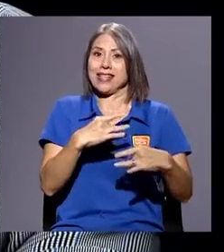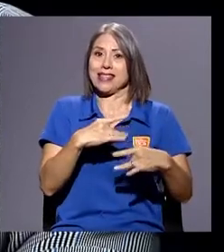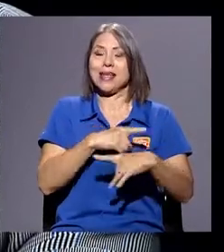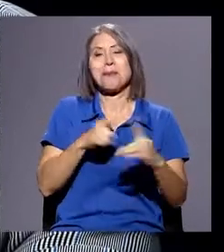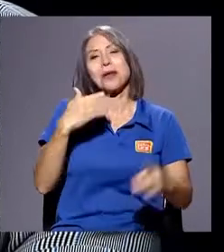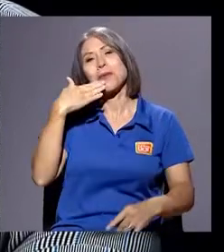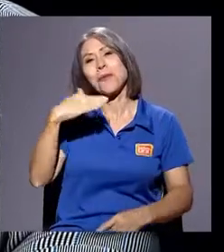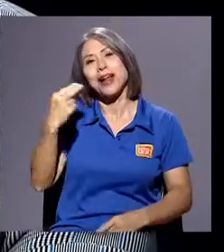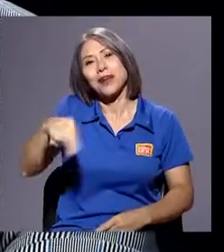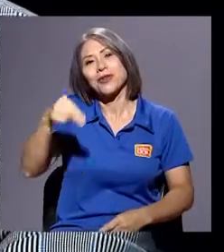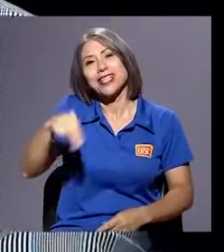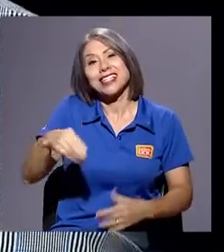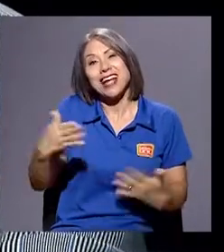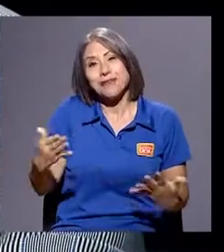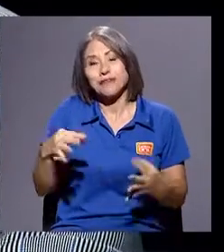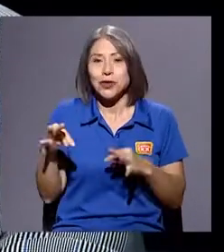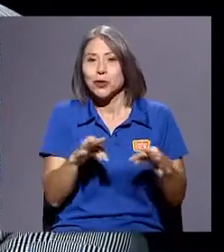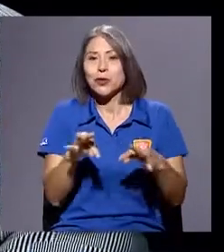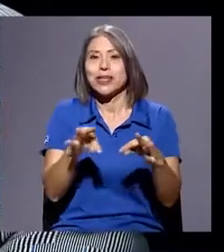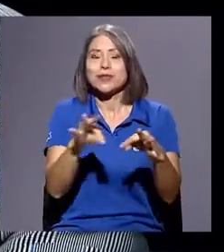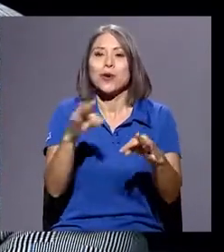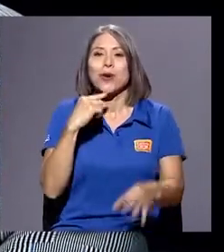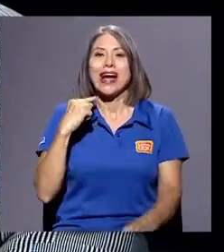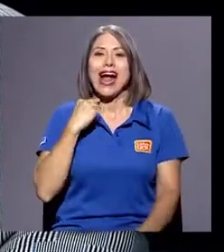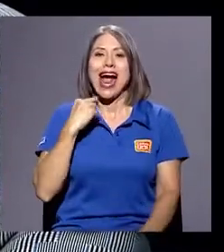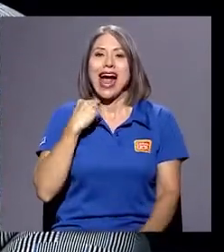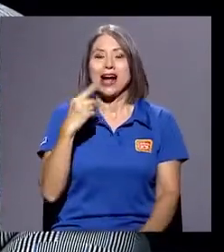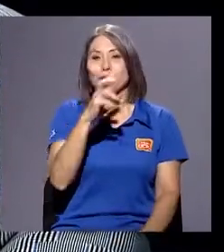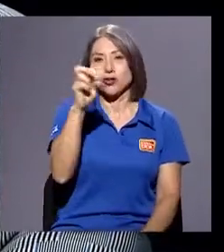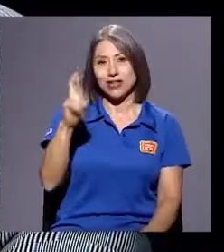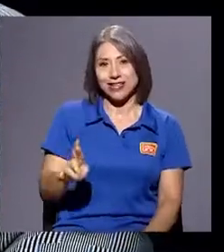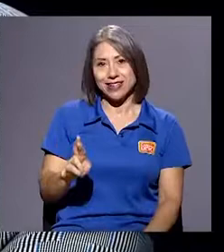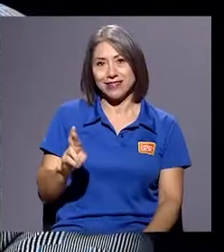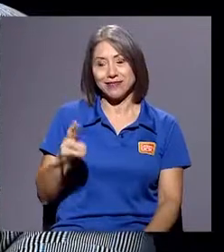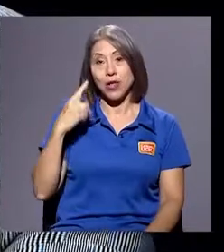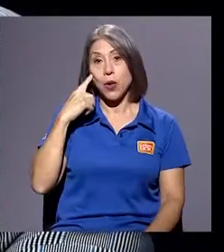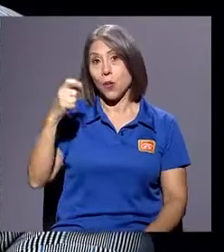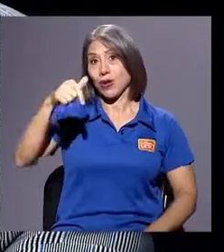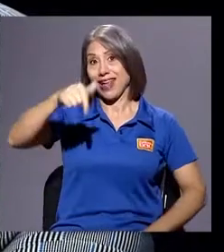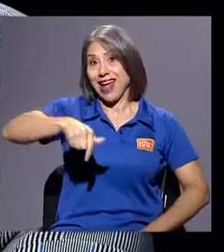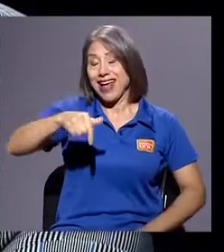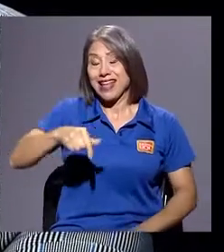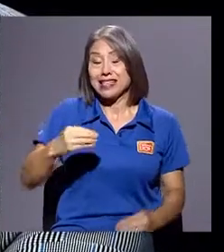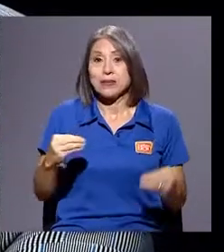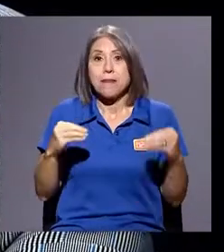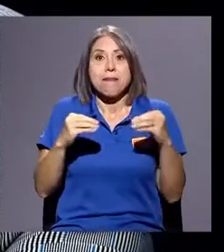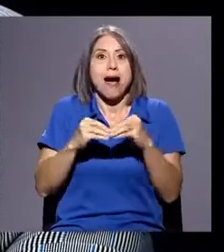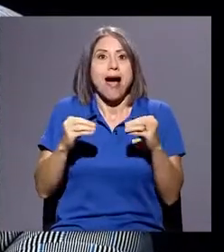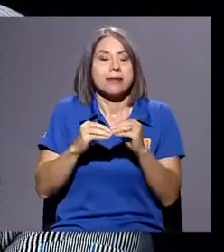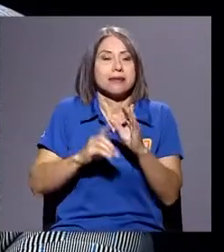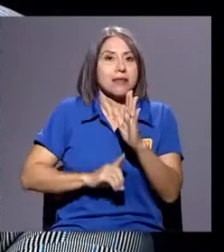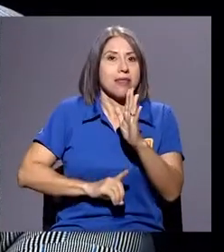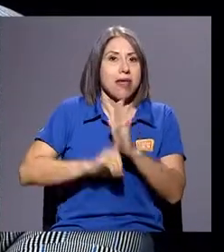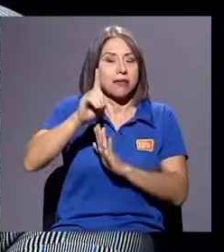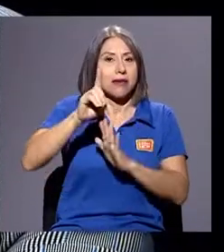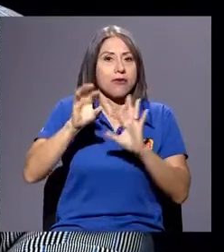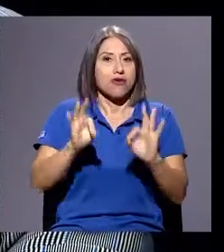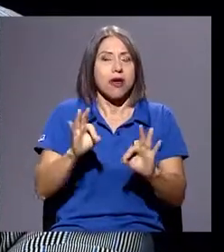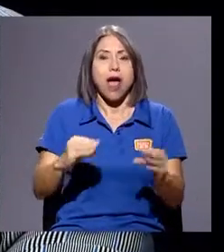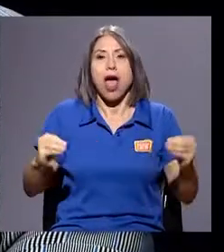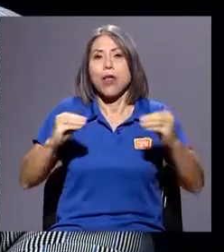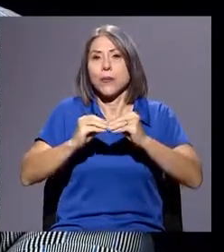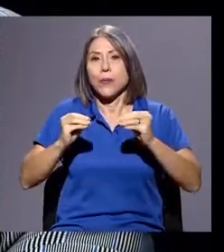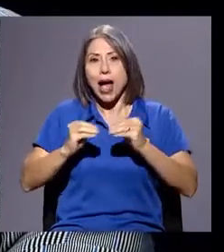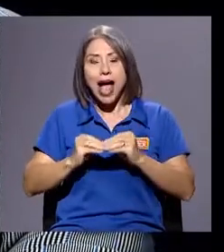también en Costa Rica sea caro, uh-huh, porque el producto es un producto mucho más, uh-huh, desarrollado, con mucho más